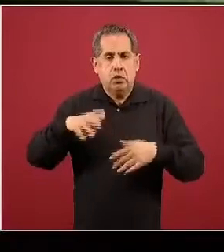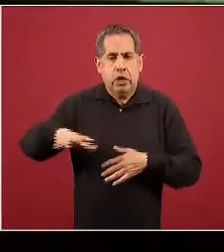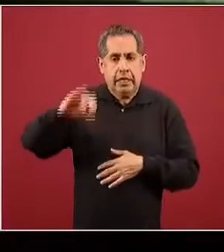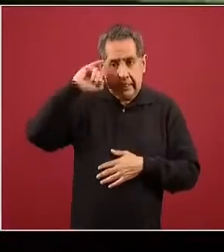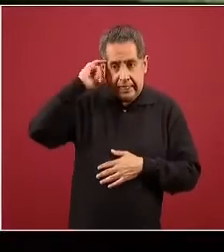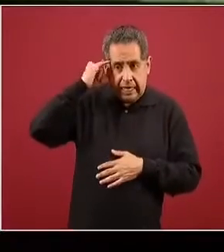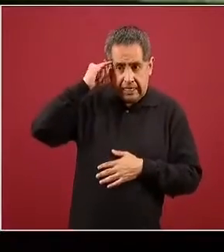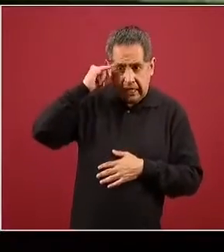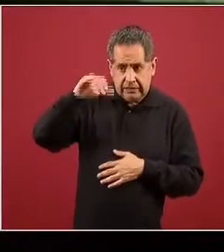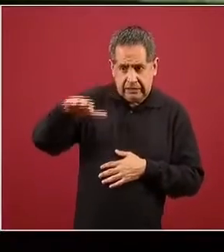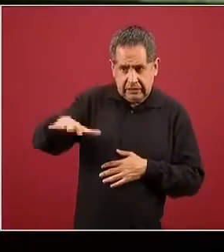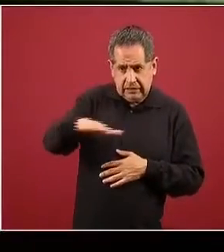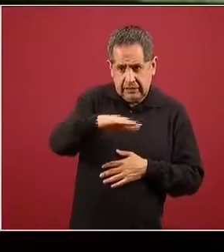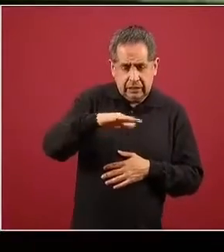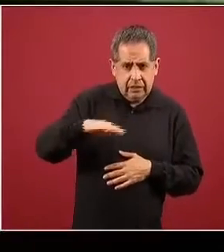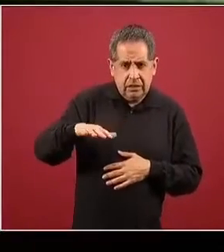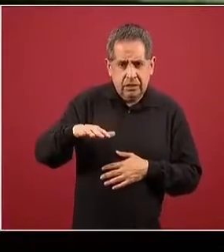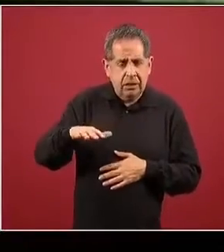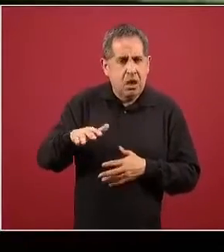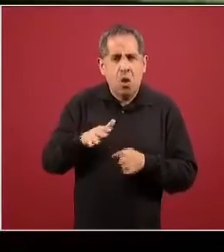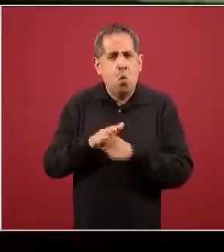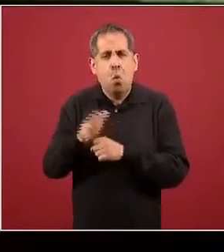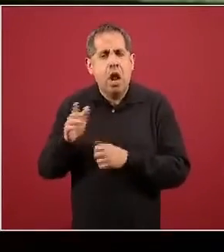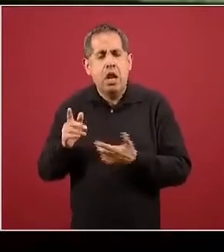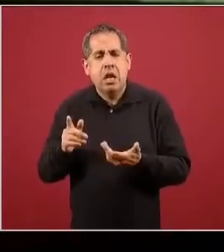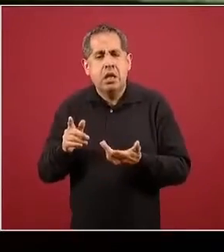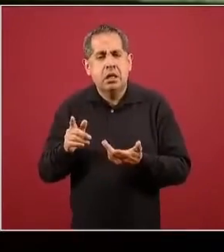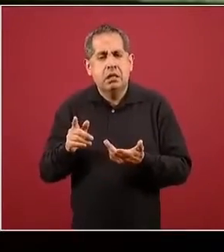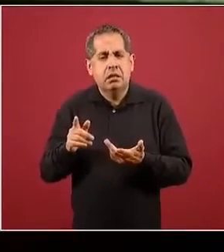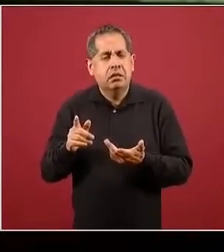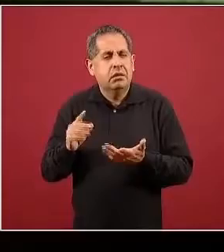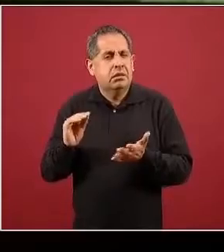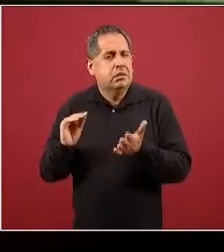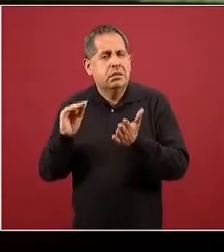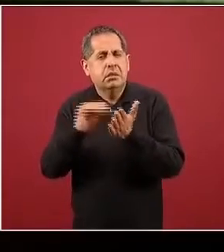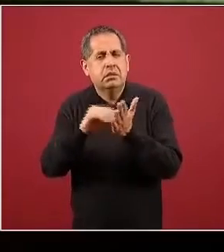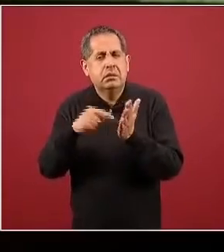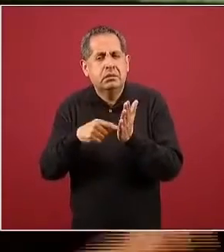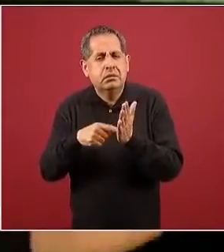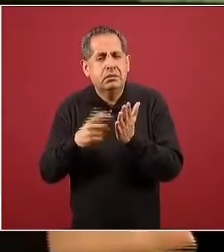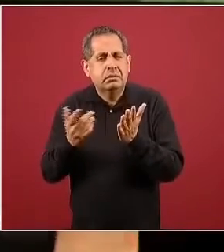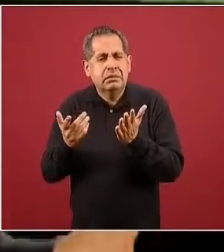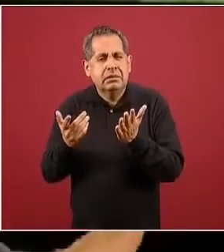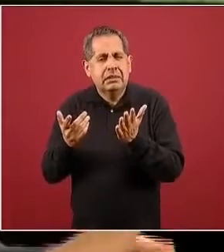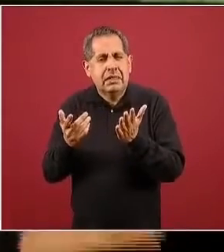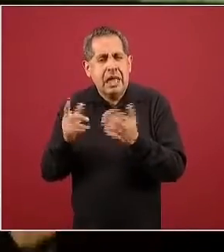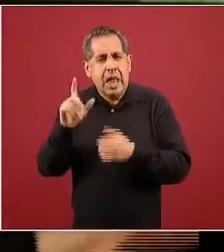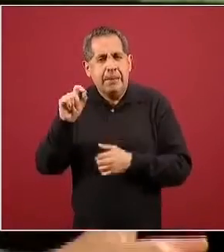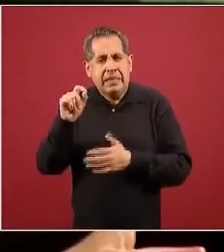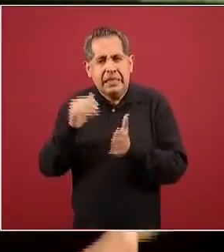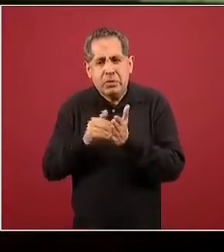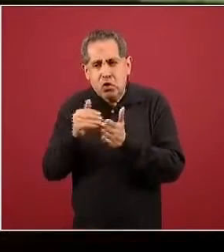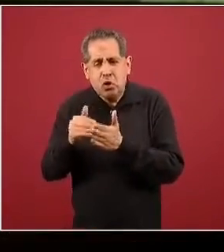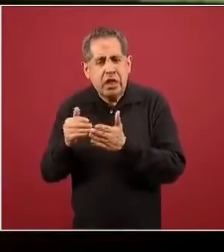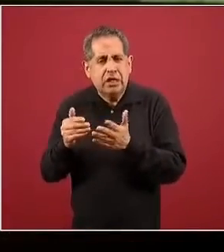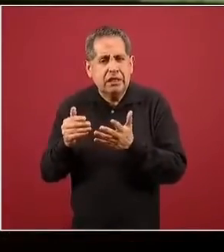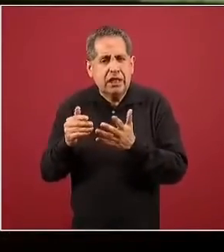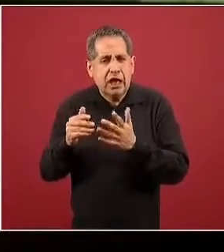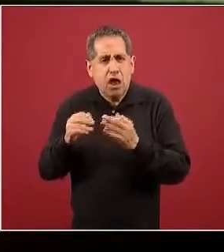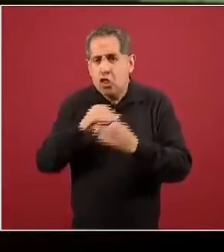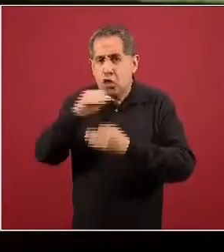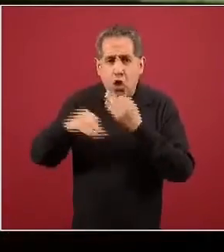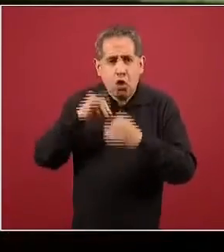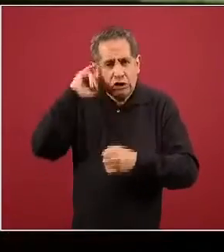poblaciones indígenas, ¿cuáles son las, cuáles son 20 millones, son de